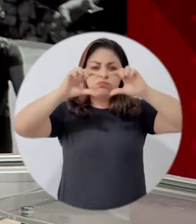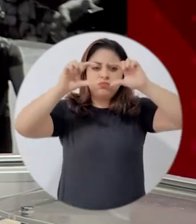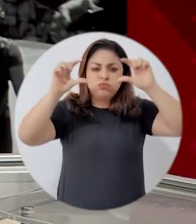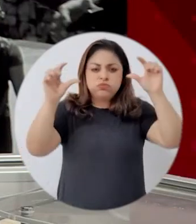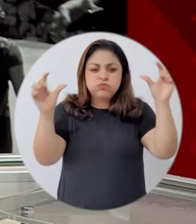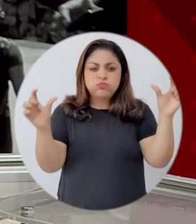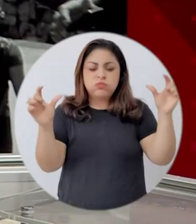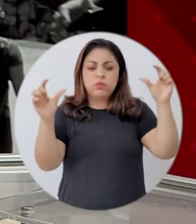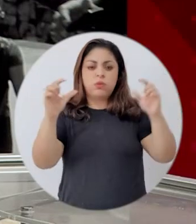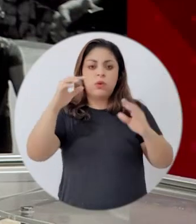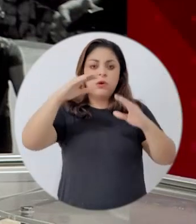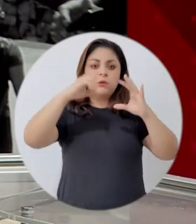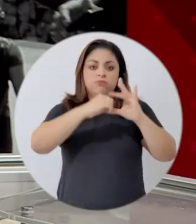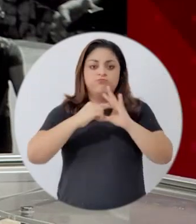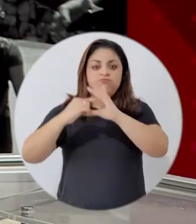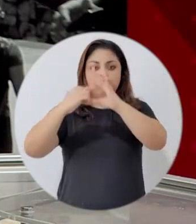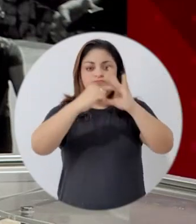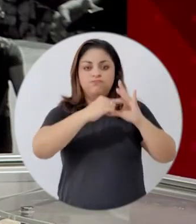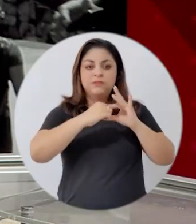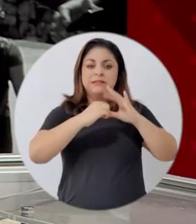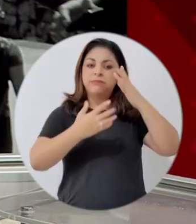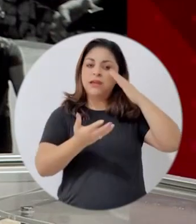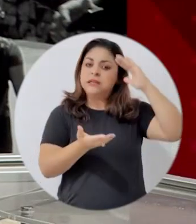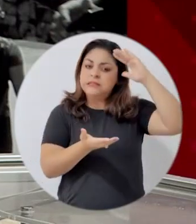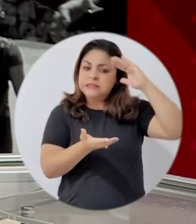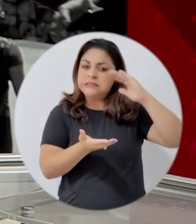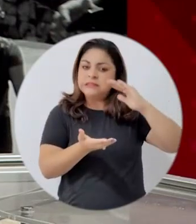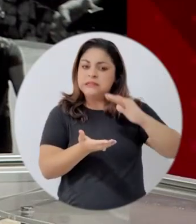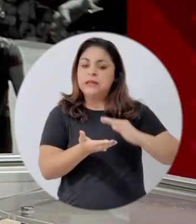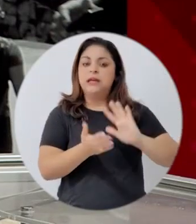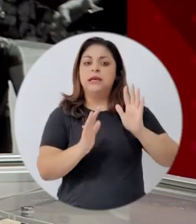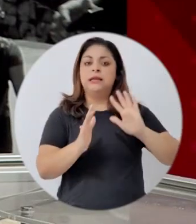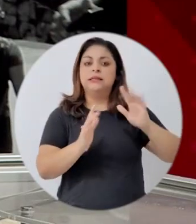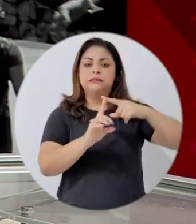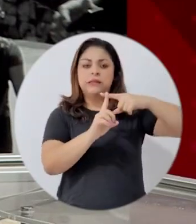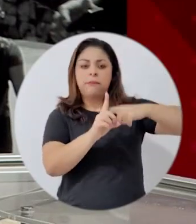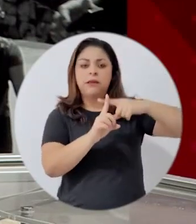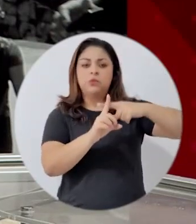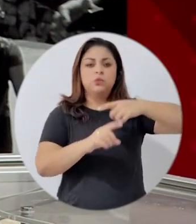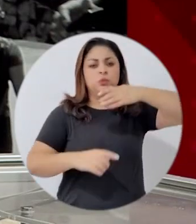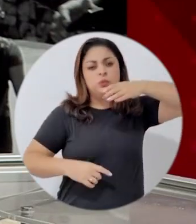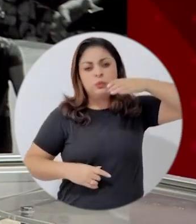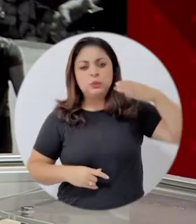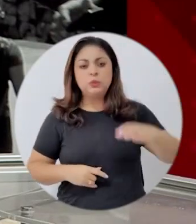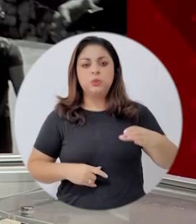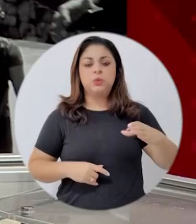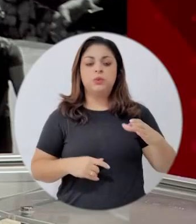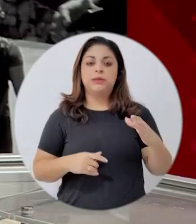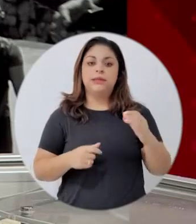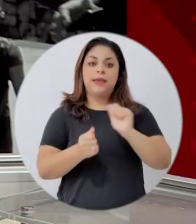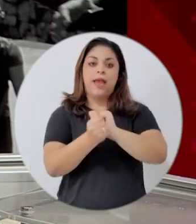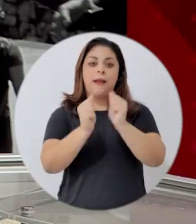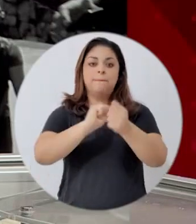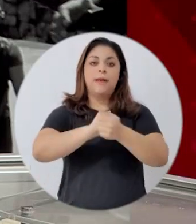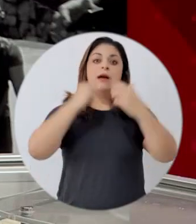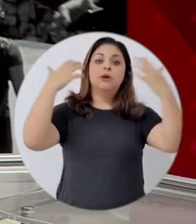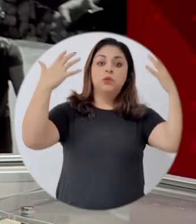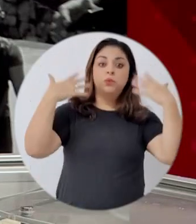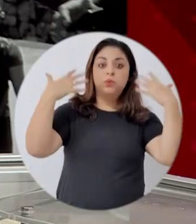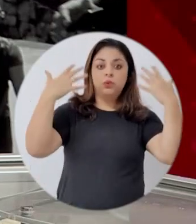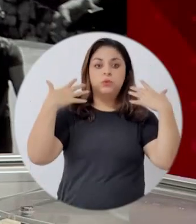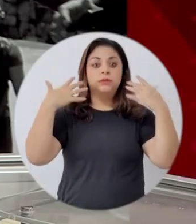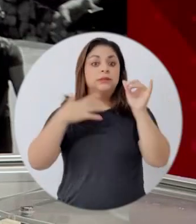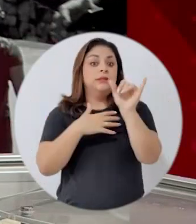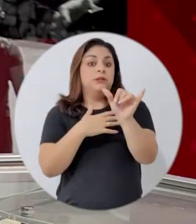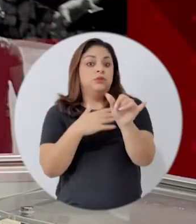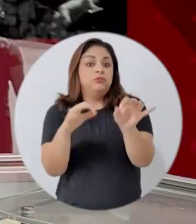carbono y pues de esa manera revertir un poco el cambio climático y demás, porque esto tiene un efecto